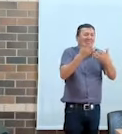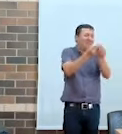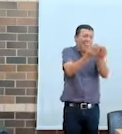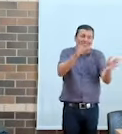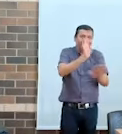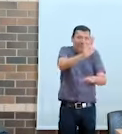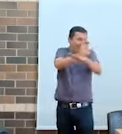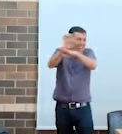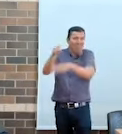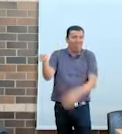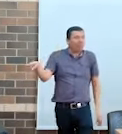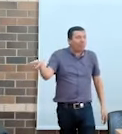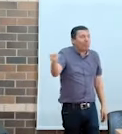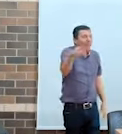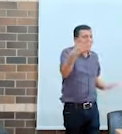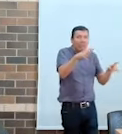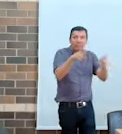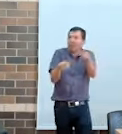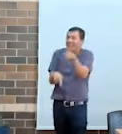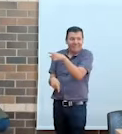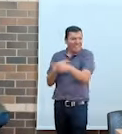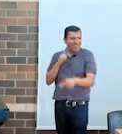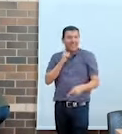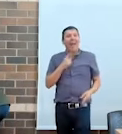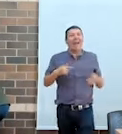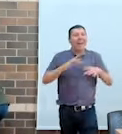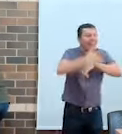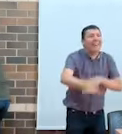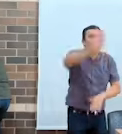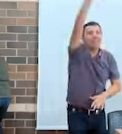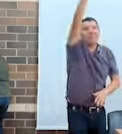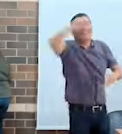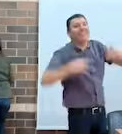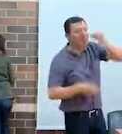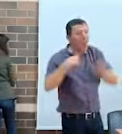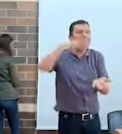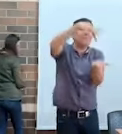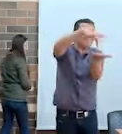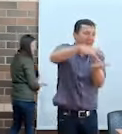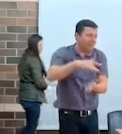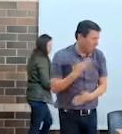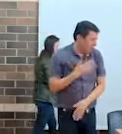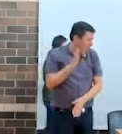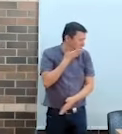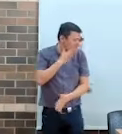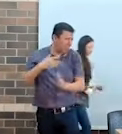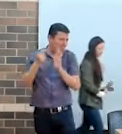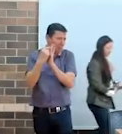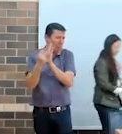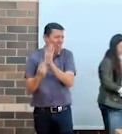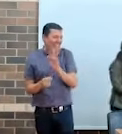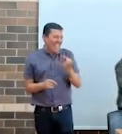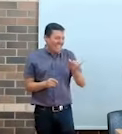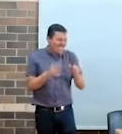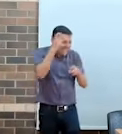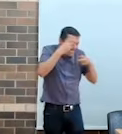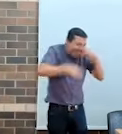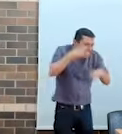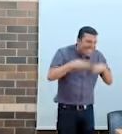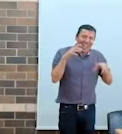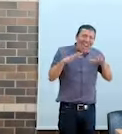estableciendo a partir de los colegios, de las escuelas y las entidades. Cuando un sordo llega, a veces entra tarde